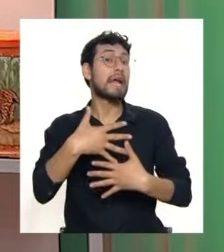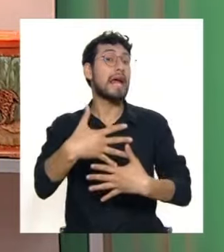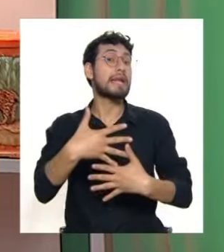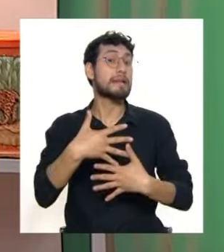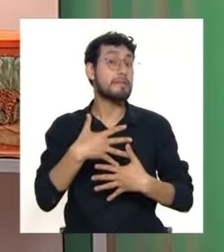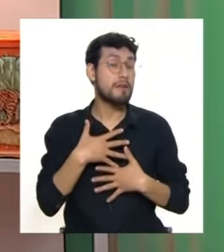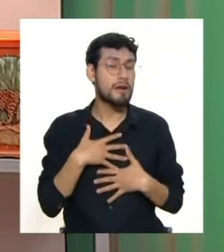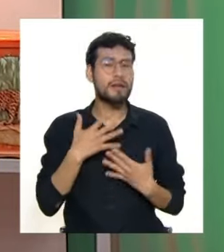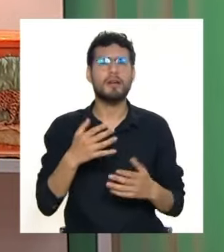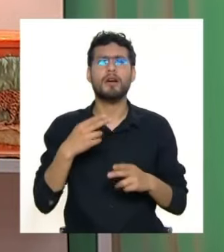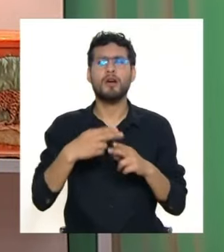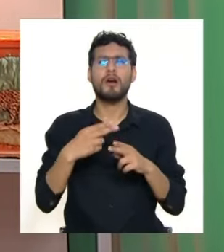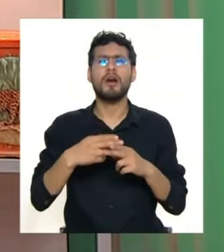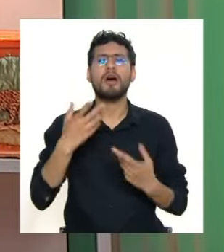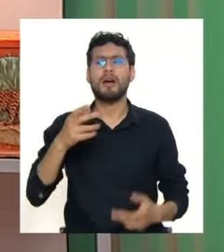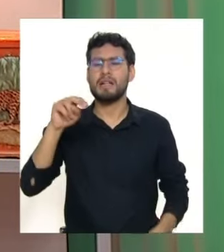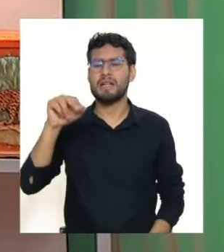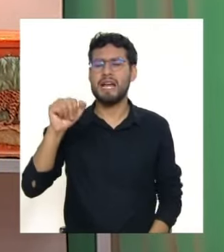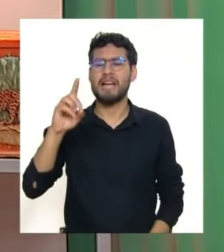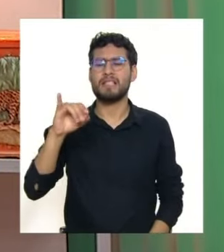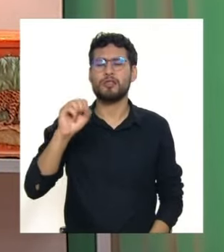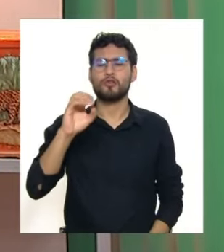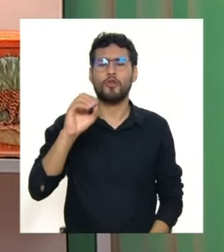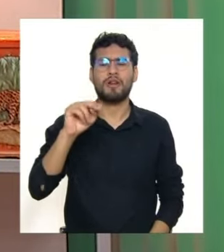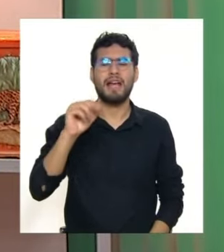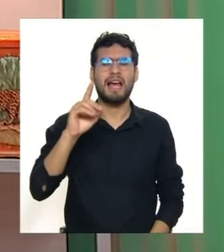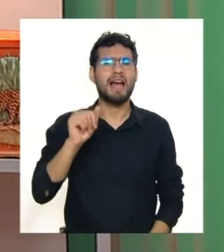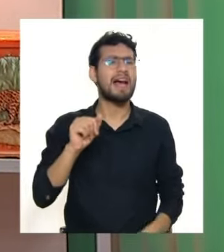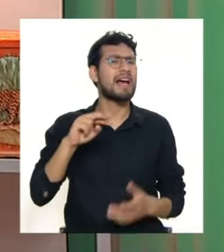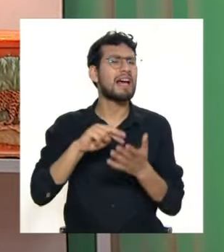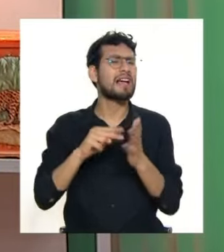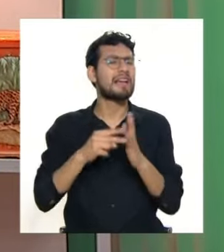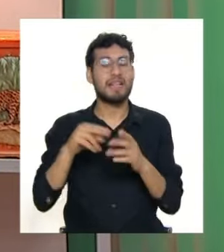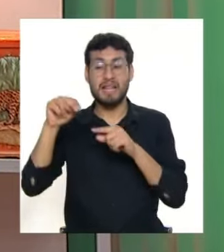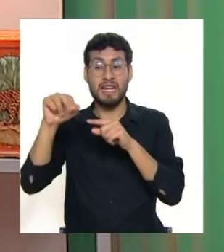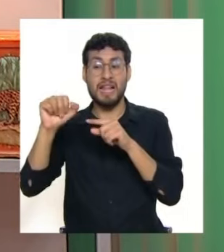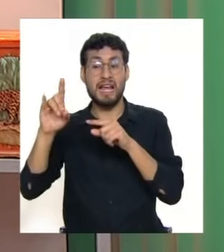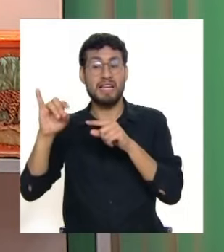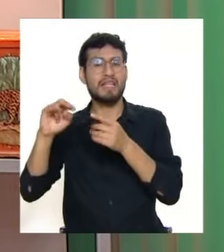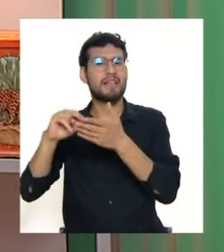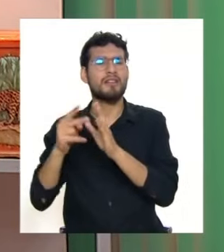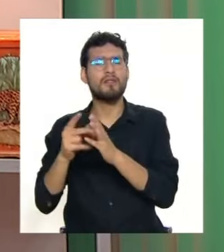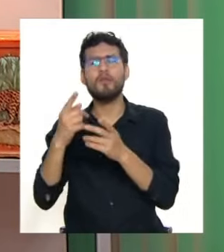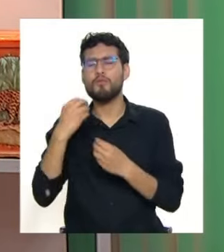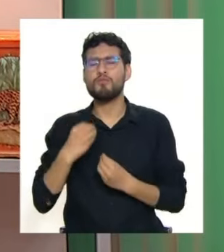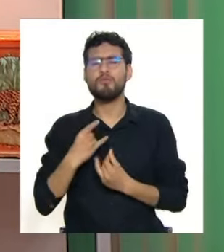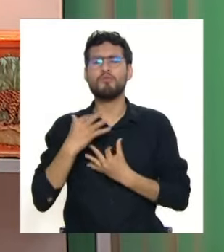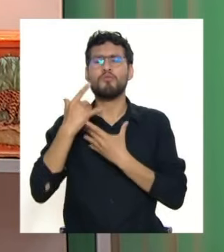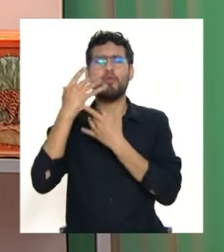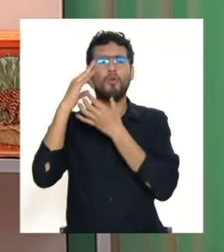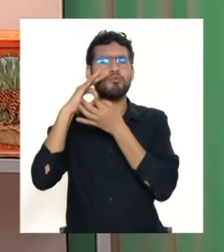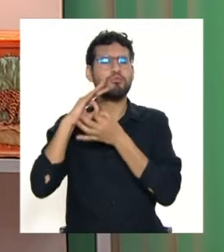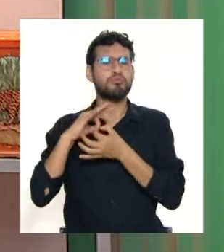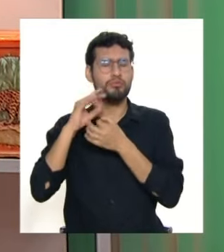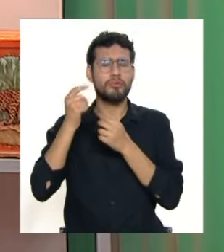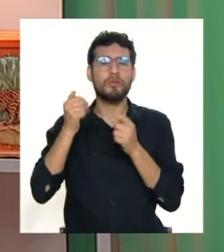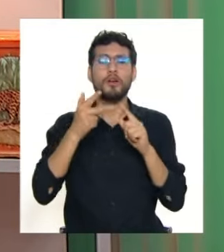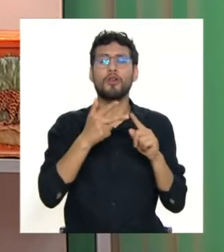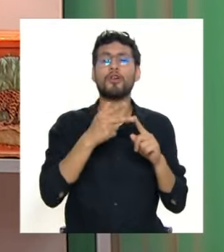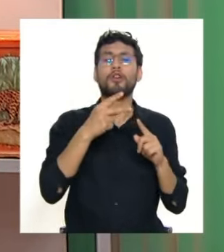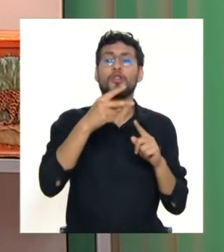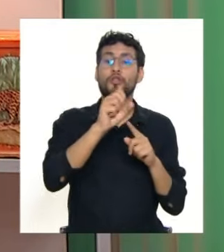se llama pranayama, que se llama Nadi Sodhana. ¿Y en qué consiste? Nadi significa canal energético y Sodhana, purificación.